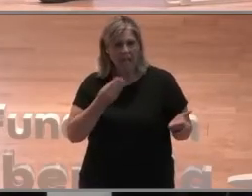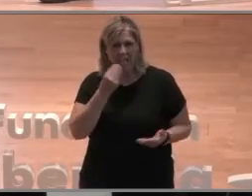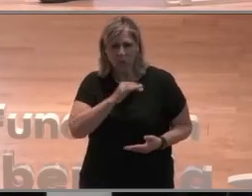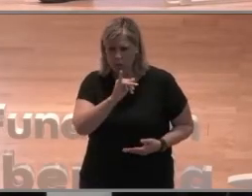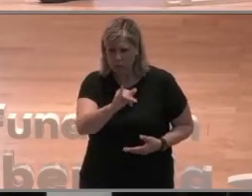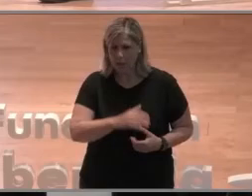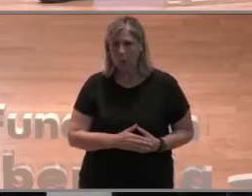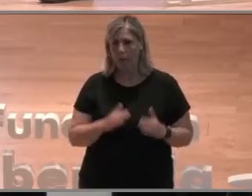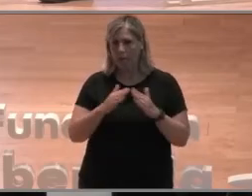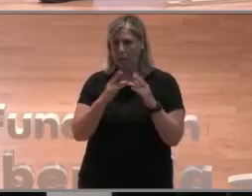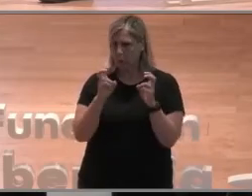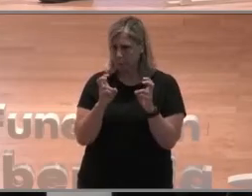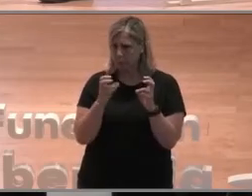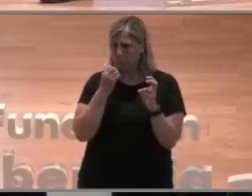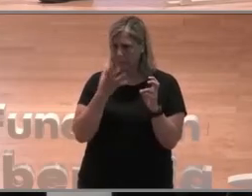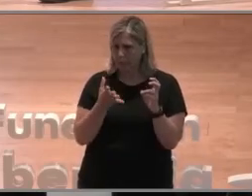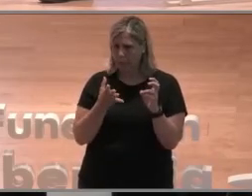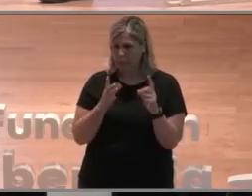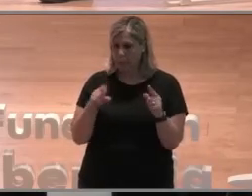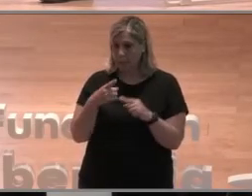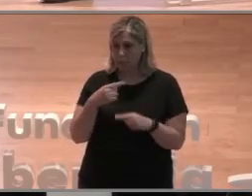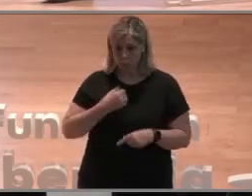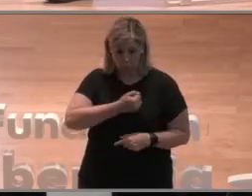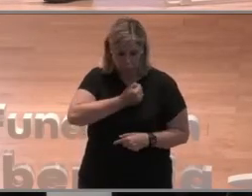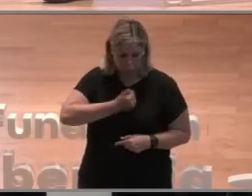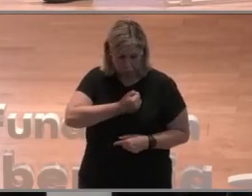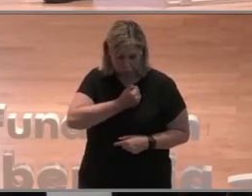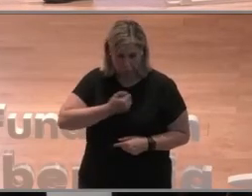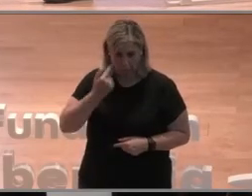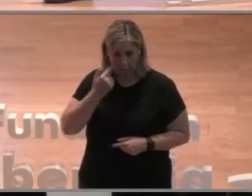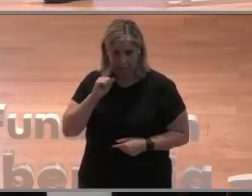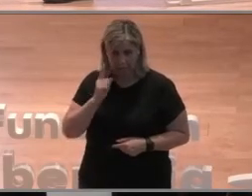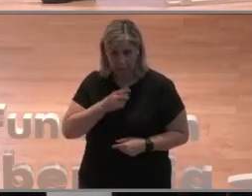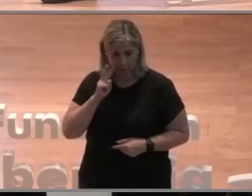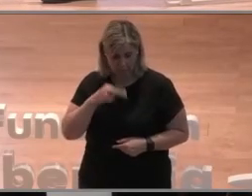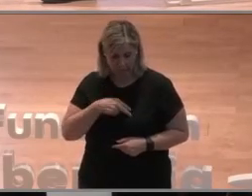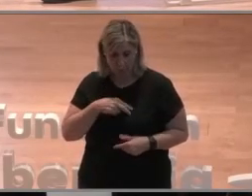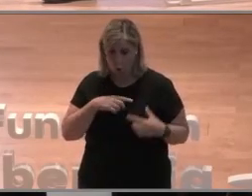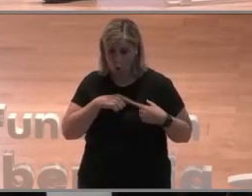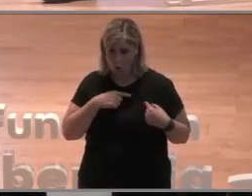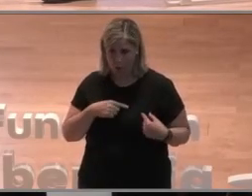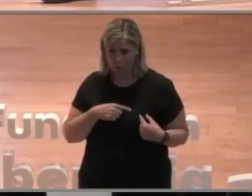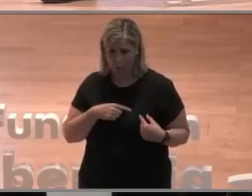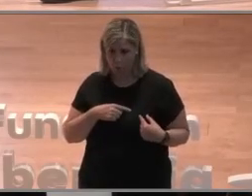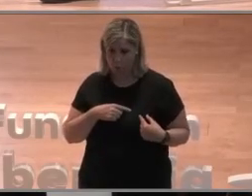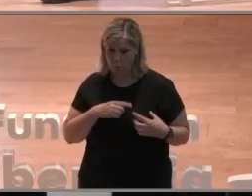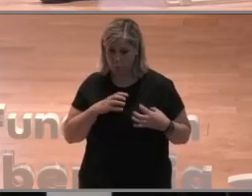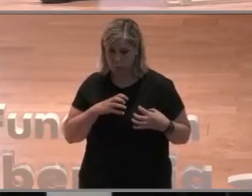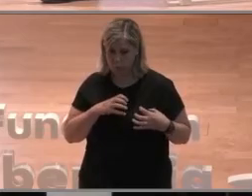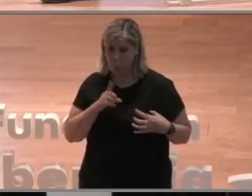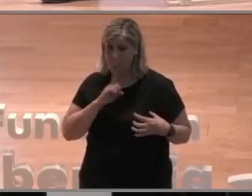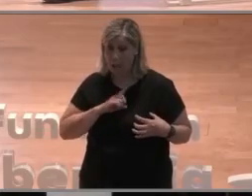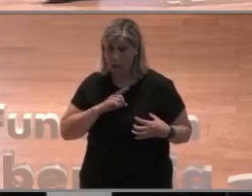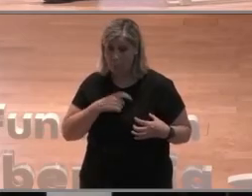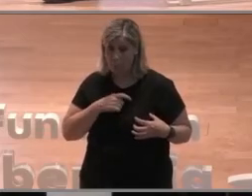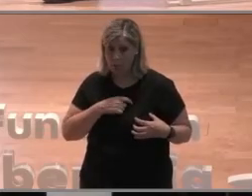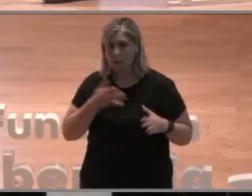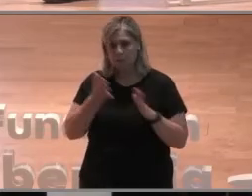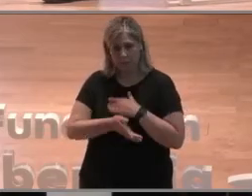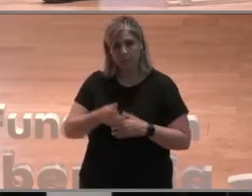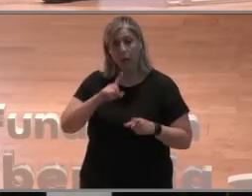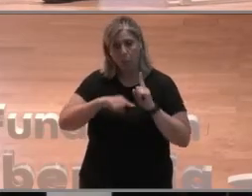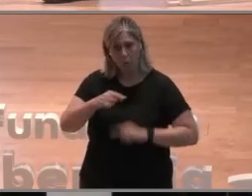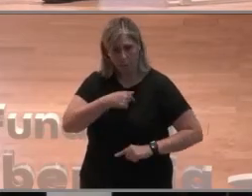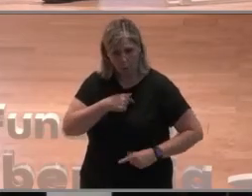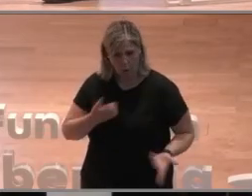bien, y le hacemos una ecocardio así un poco rápida y vemos que el corazón no chuta, pues es que el corazón es el problema,